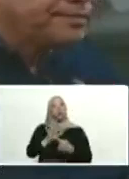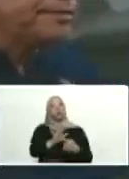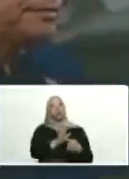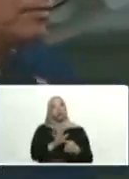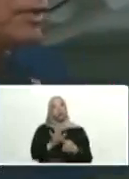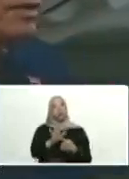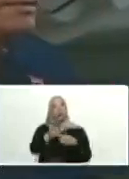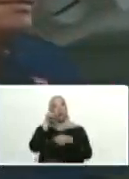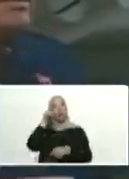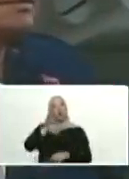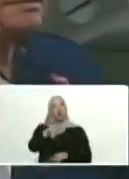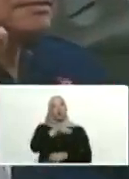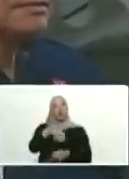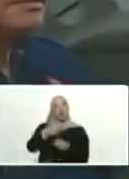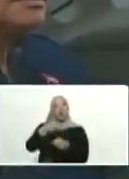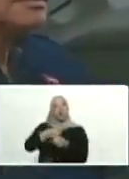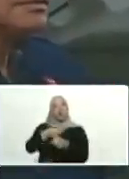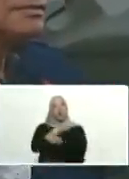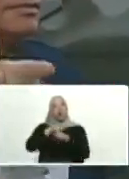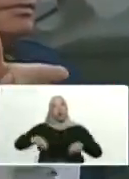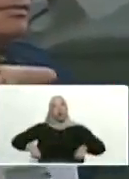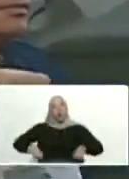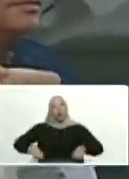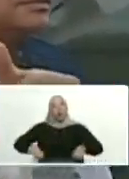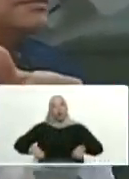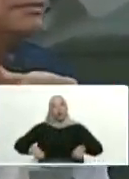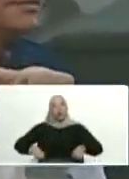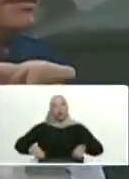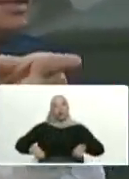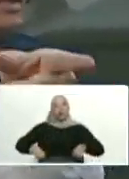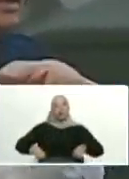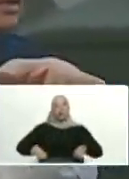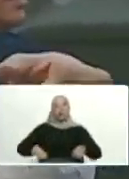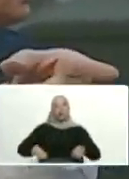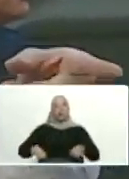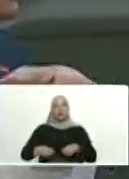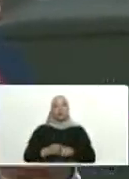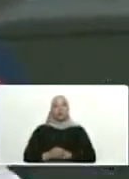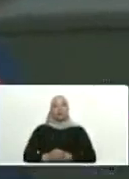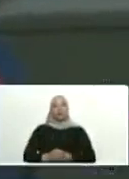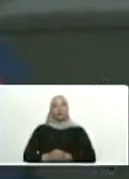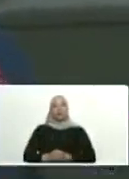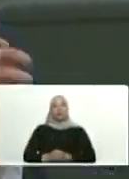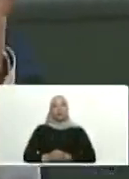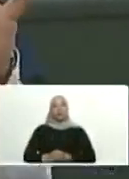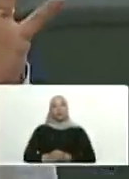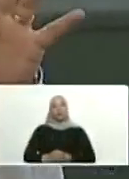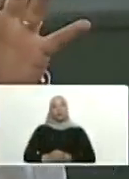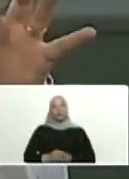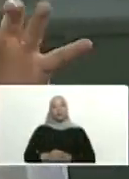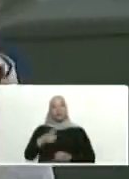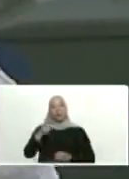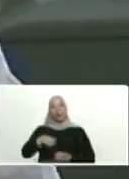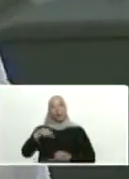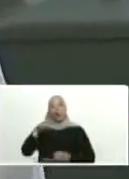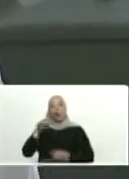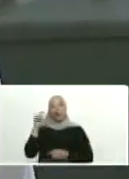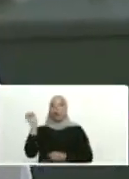de la clase Obrera de guayana adelante Mendoza lo manden jefe recibimos estos